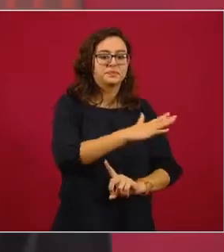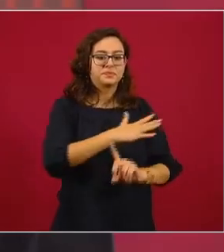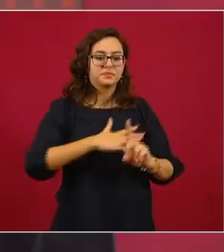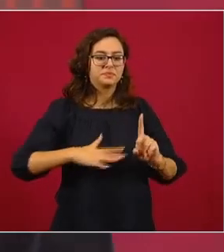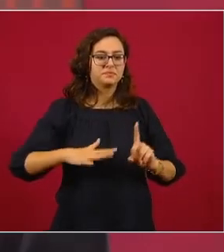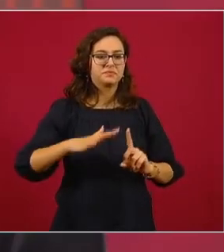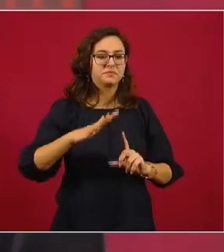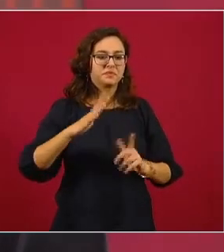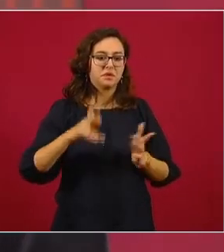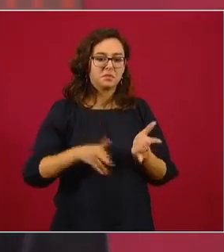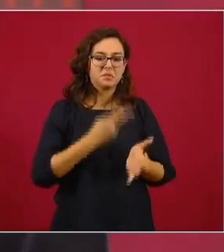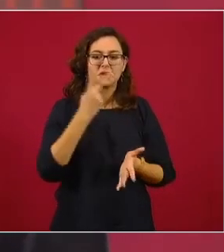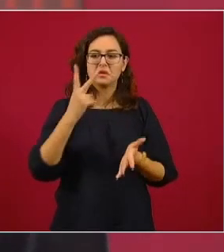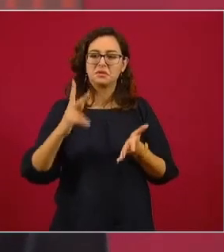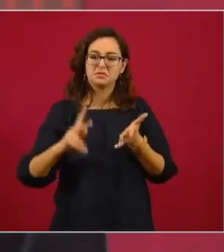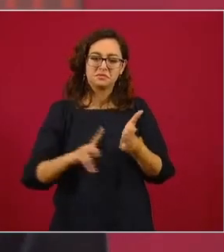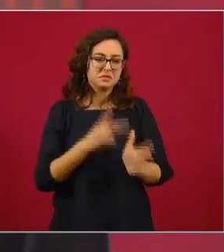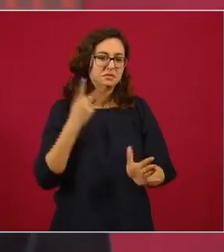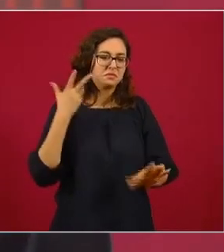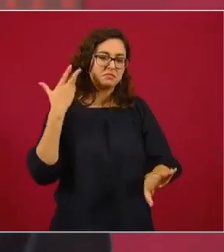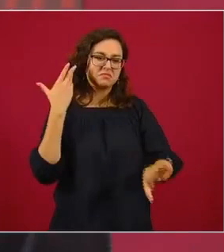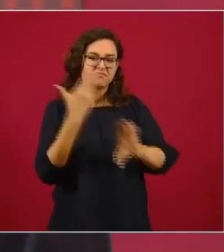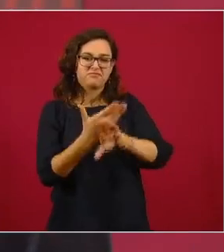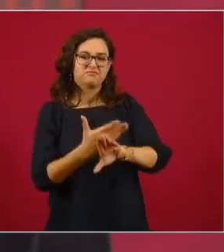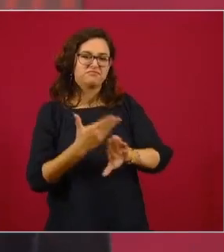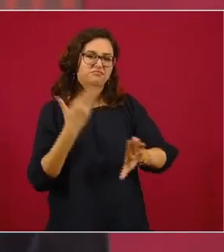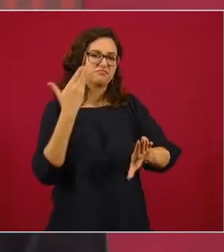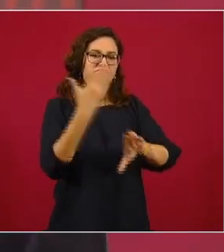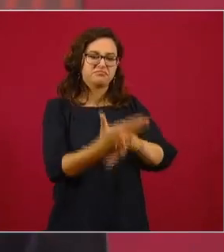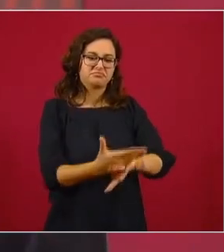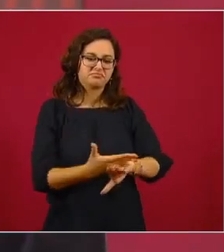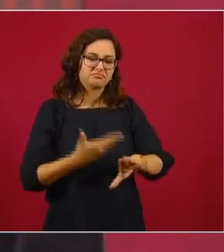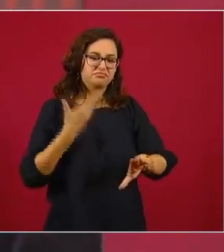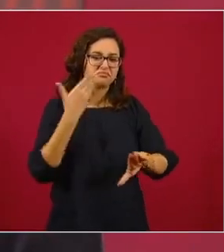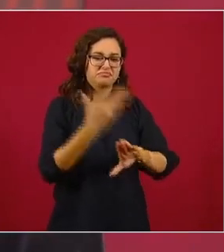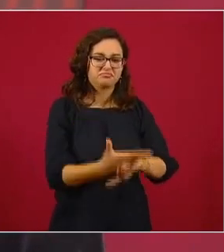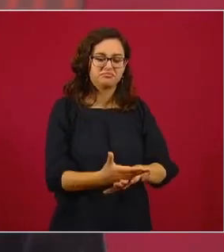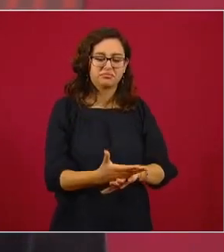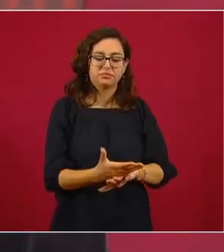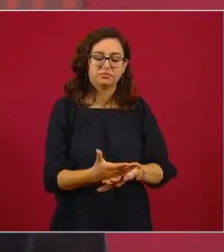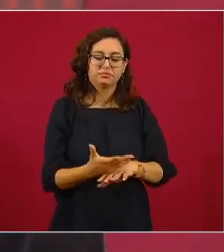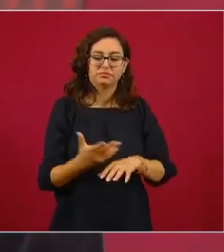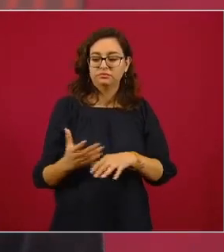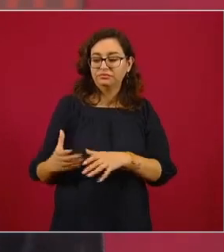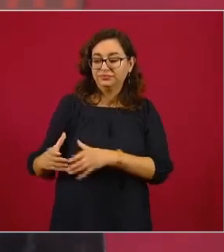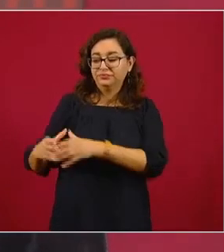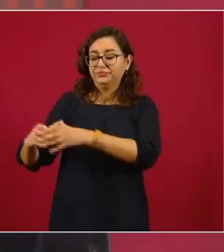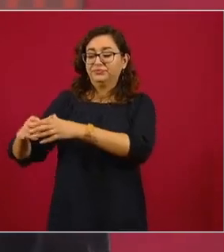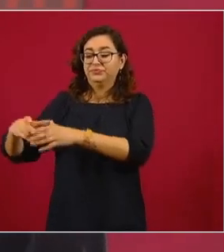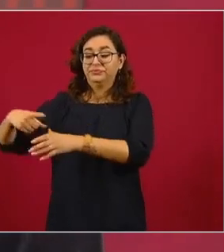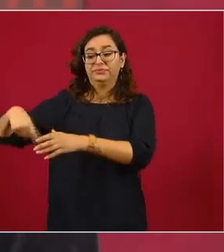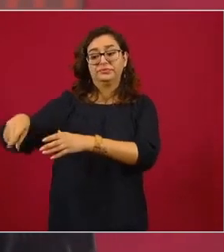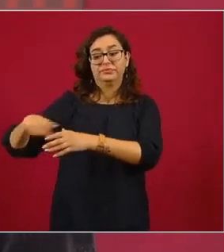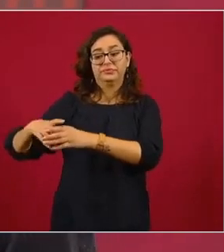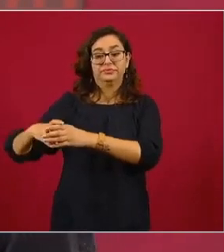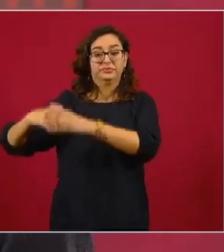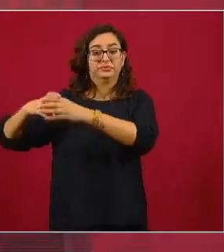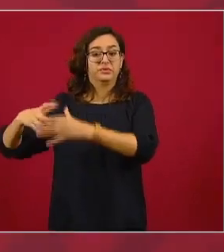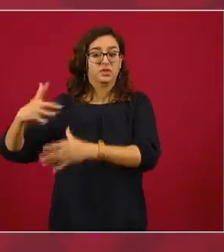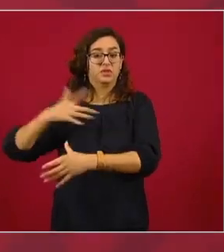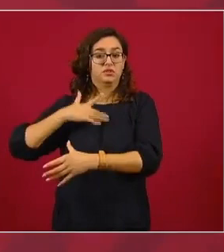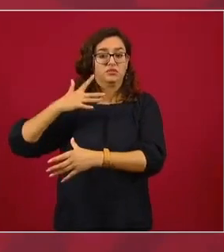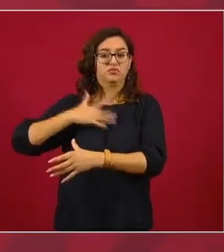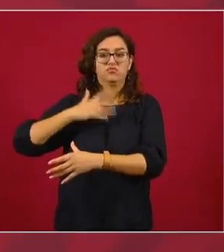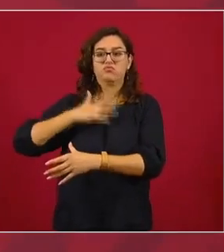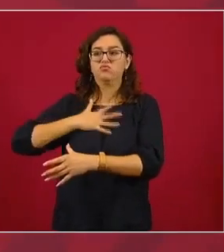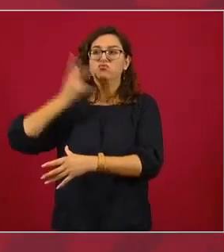de ataques por parte de los que se sentían dueños de México y de sus medios de